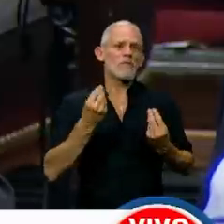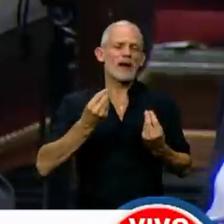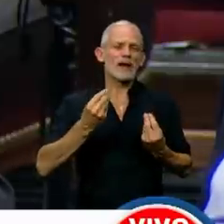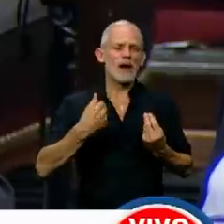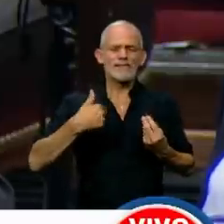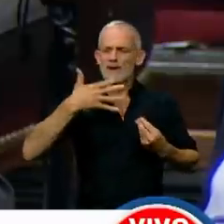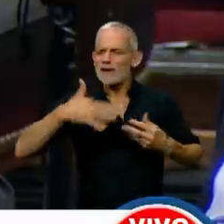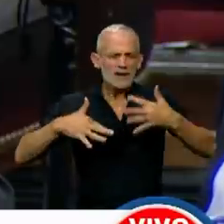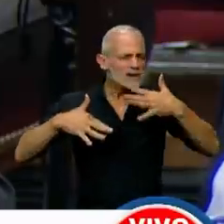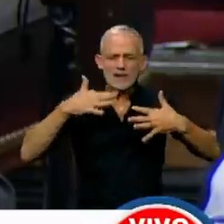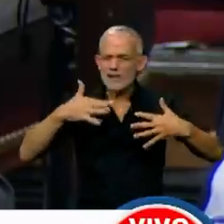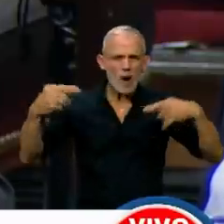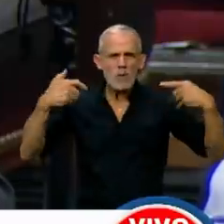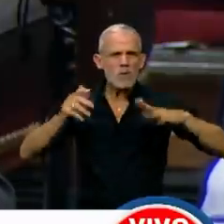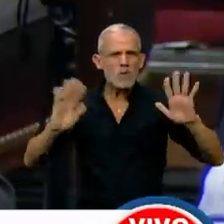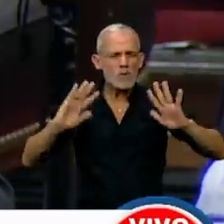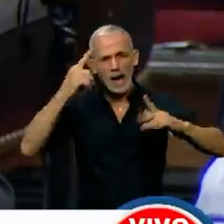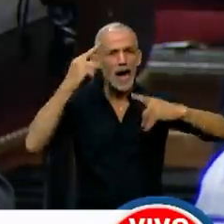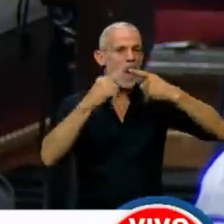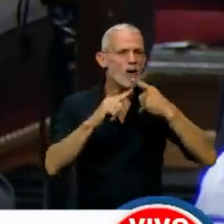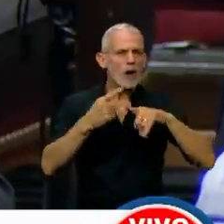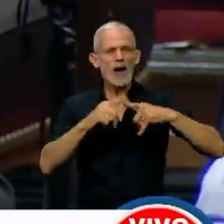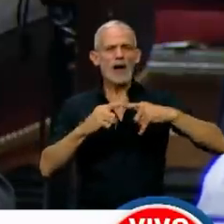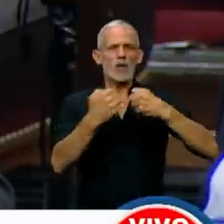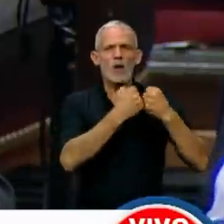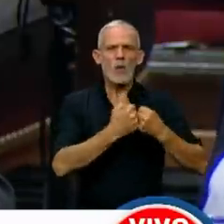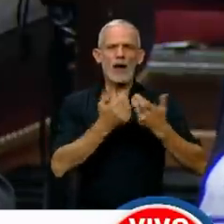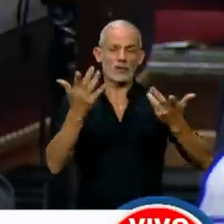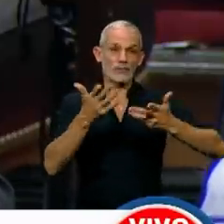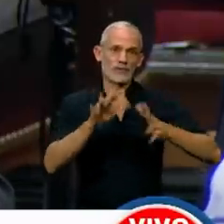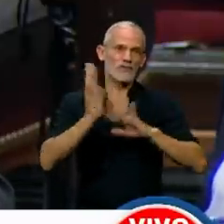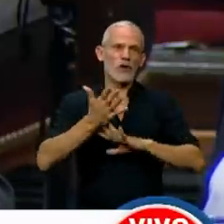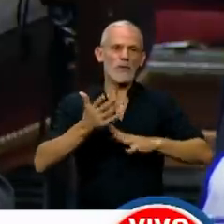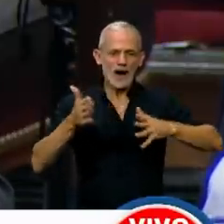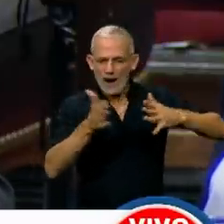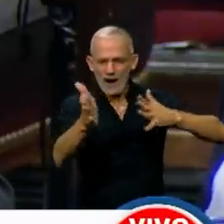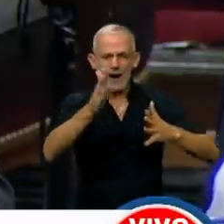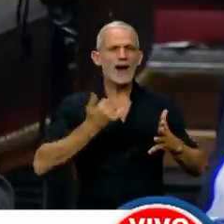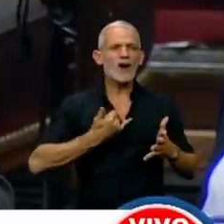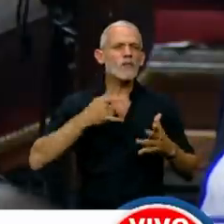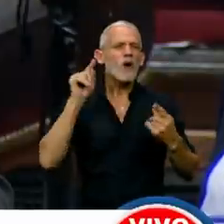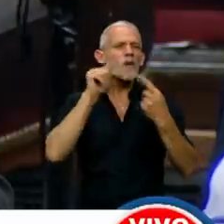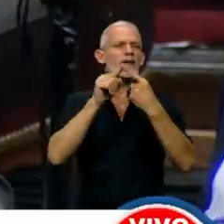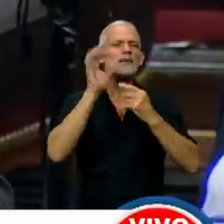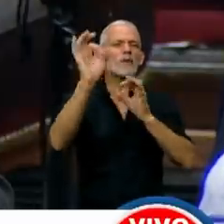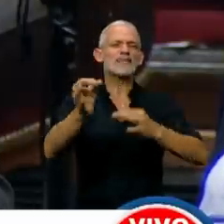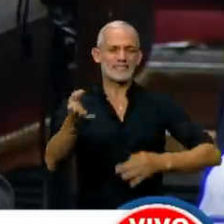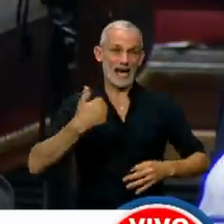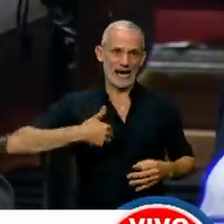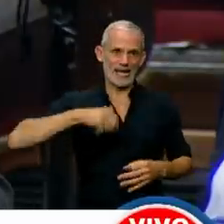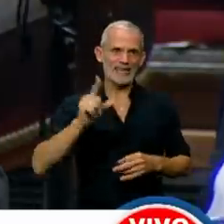entendernos para poder llegar a acuerdos porque esta es la hoja de ruta de hacia dónde va el país